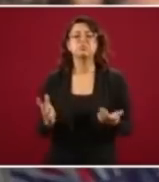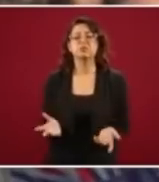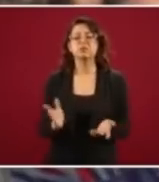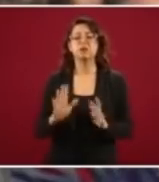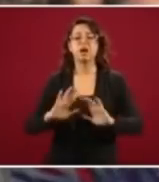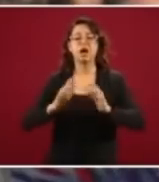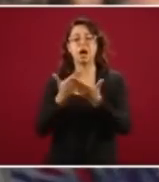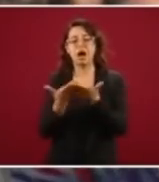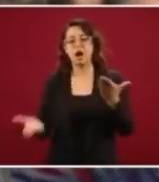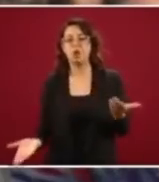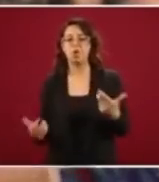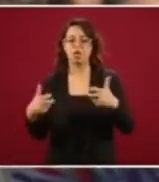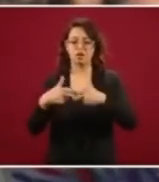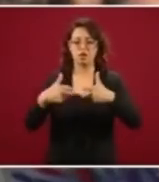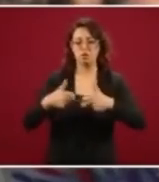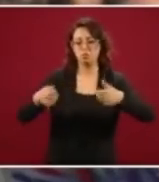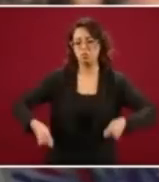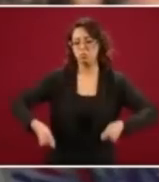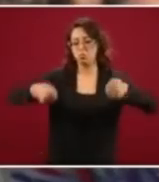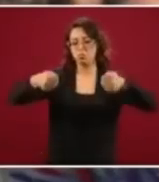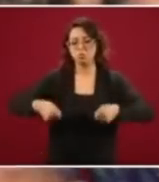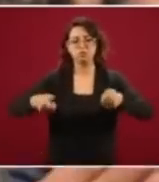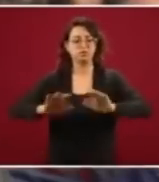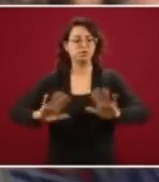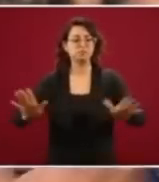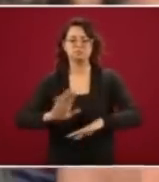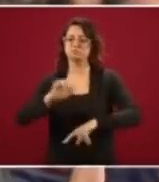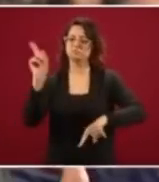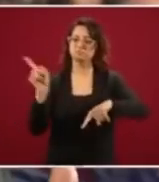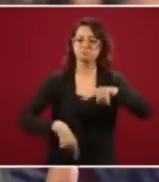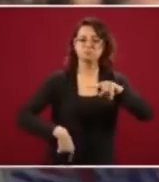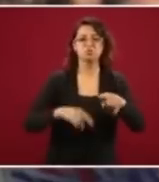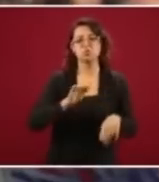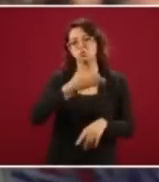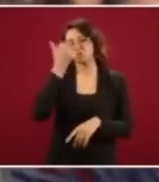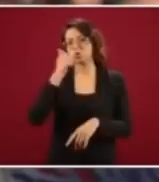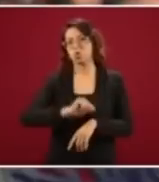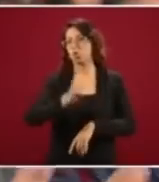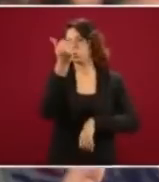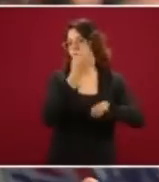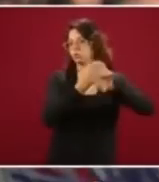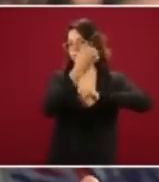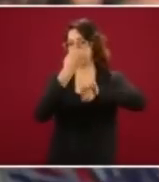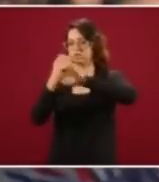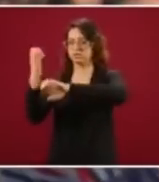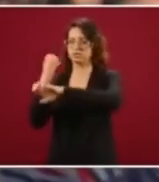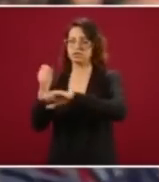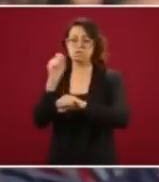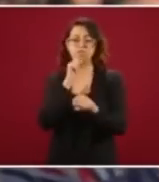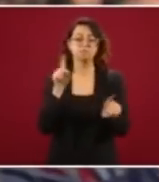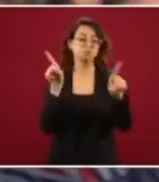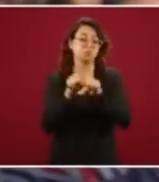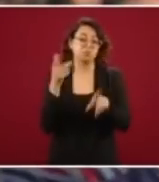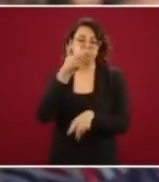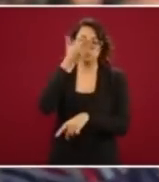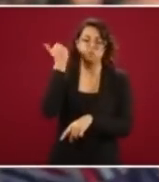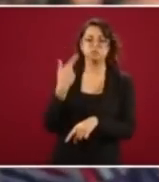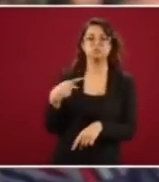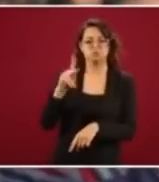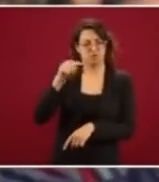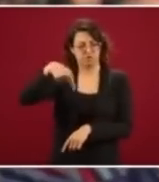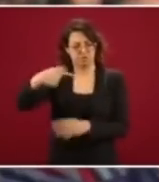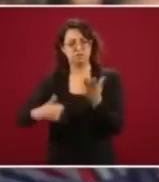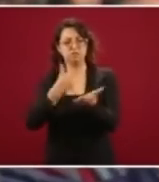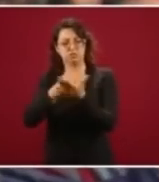las bolsas de plástico en la Ciudad de México, no sé si en los estados de la República también eso acontece. Hoy